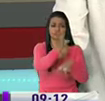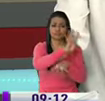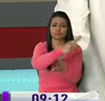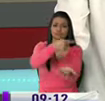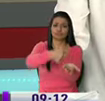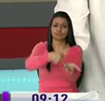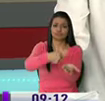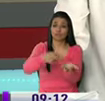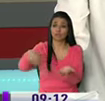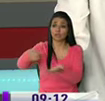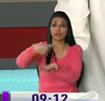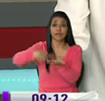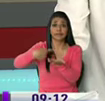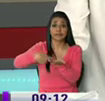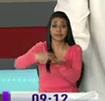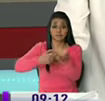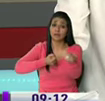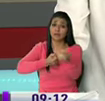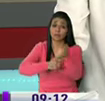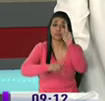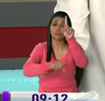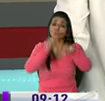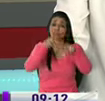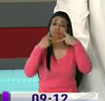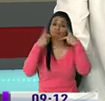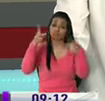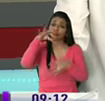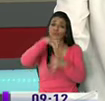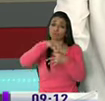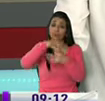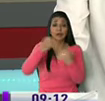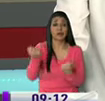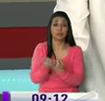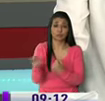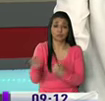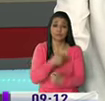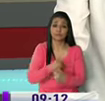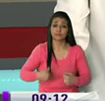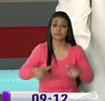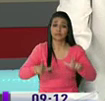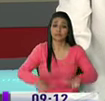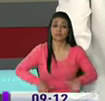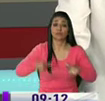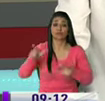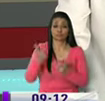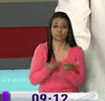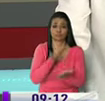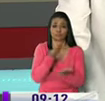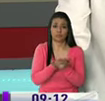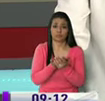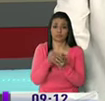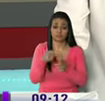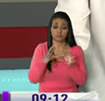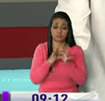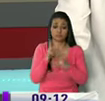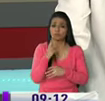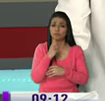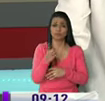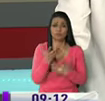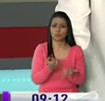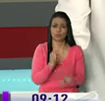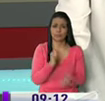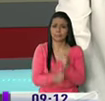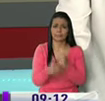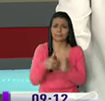una resolución de apoyo al posible llamado a una consulta popular por parte del presidente Lenín Moreno. El argumento del oficialismo es que no se quiere dar